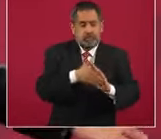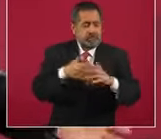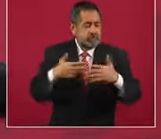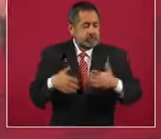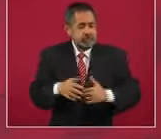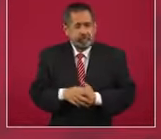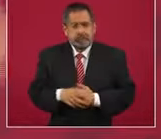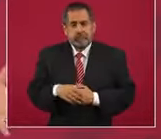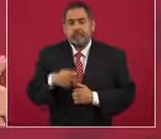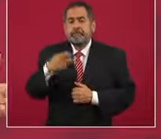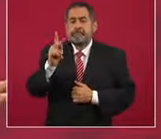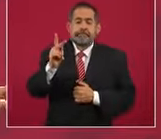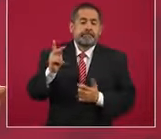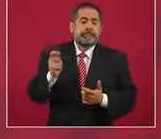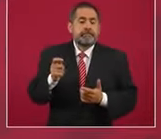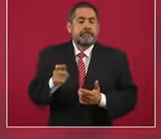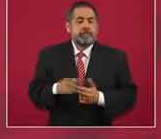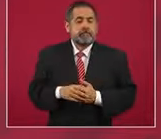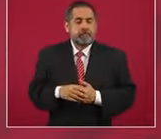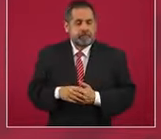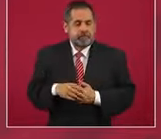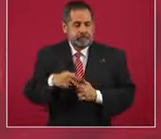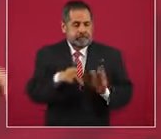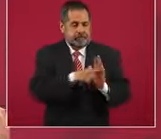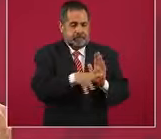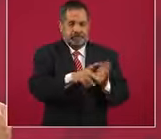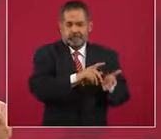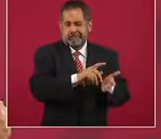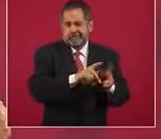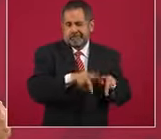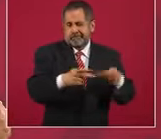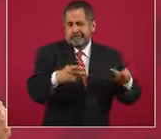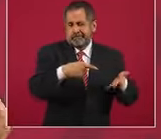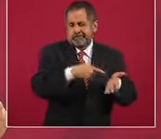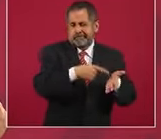bueno, pero que, dice el Washington Post,